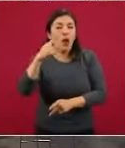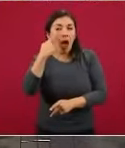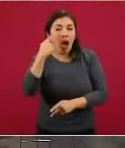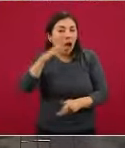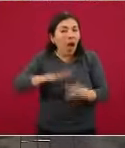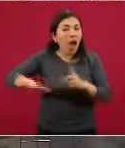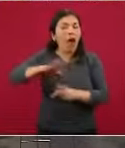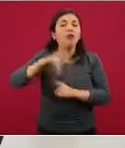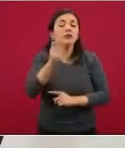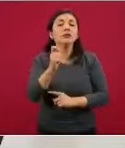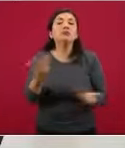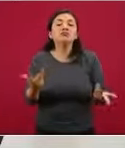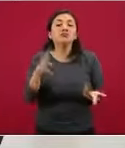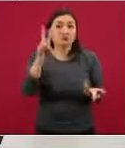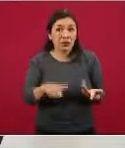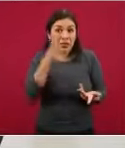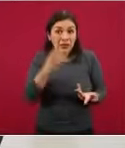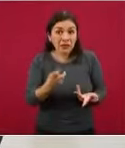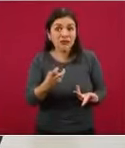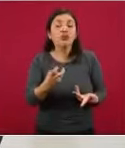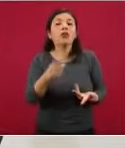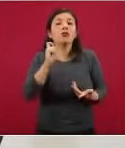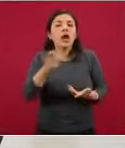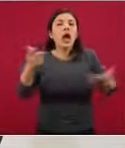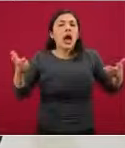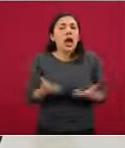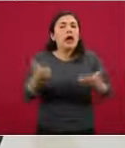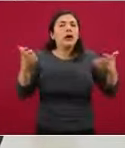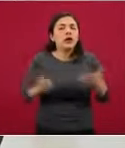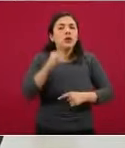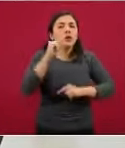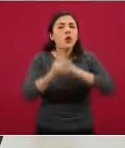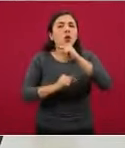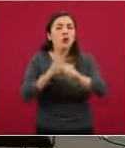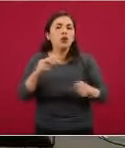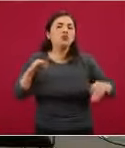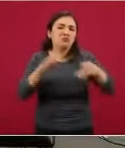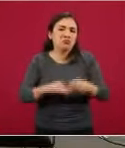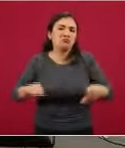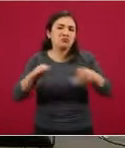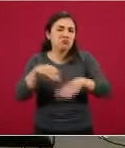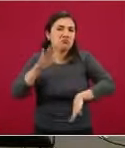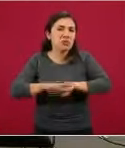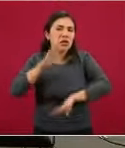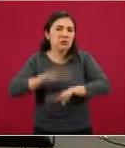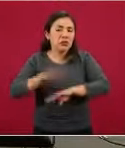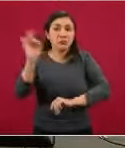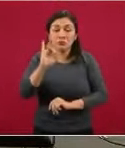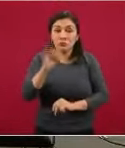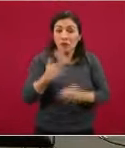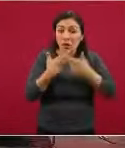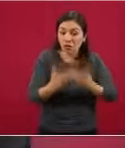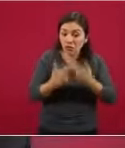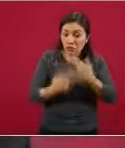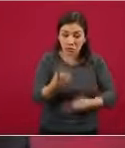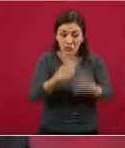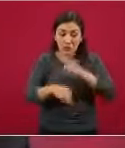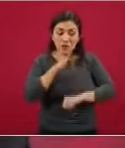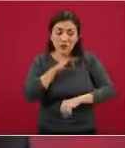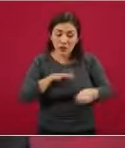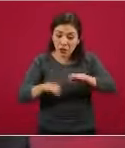generales, pues es algo que vamos a ir haciendo de manera consistente. Cada vez que la eficiencia que tengamos